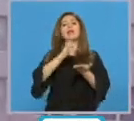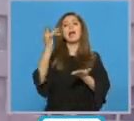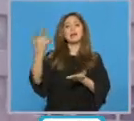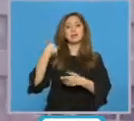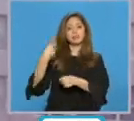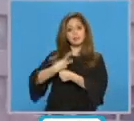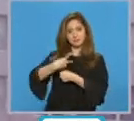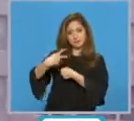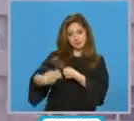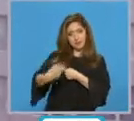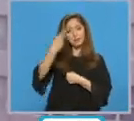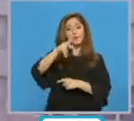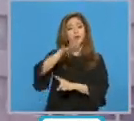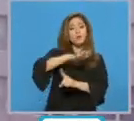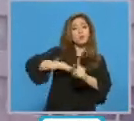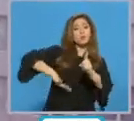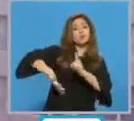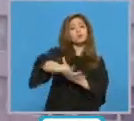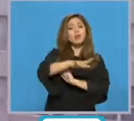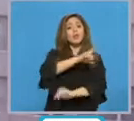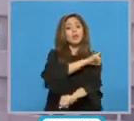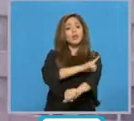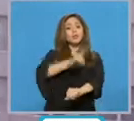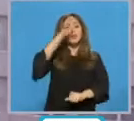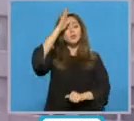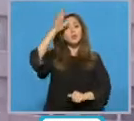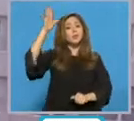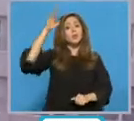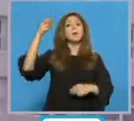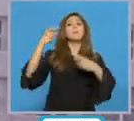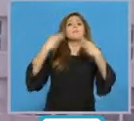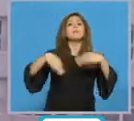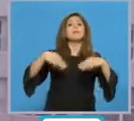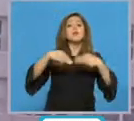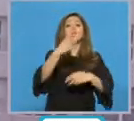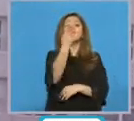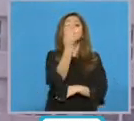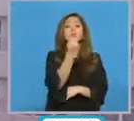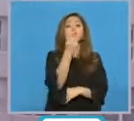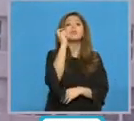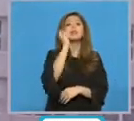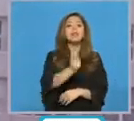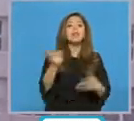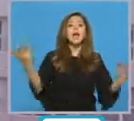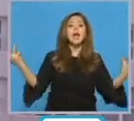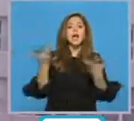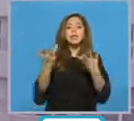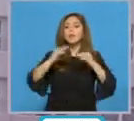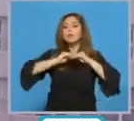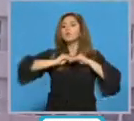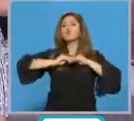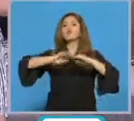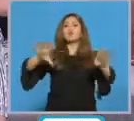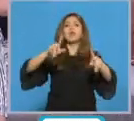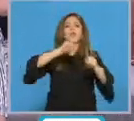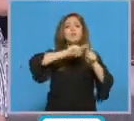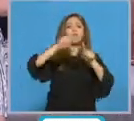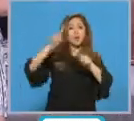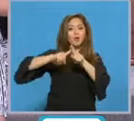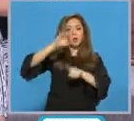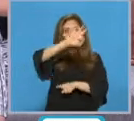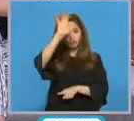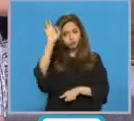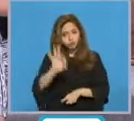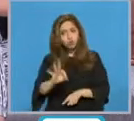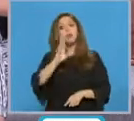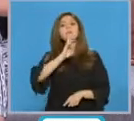Cuauhtémoc cumplen 60 años de abastecer a la ciudad y están organizando un gran festejo con pasarelas, promociones y ofertas. Entonces, pues qué mejor que los locatarios